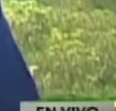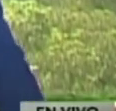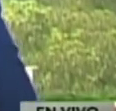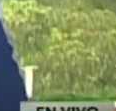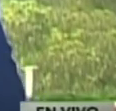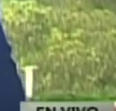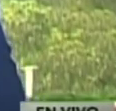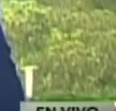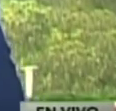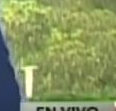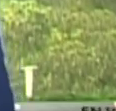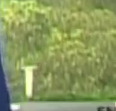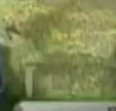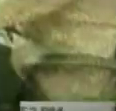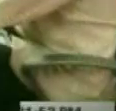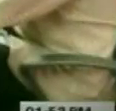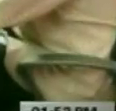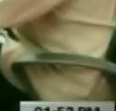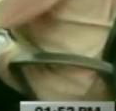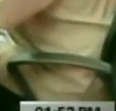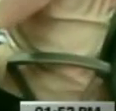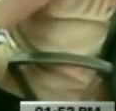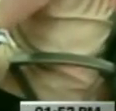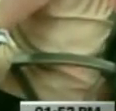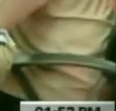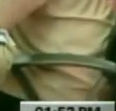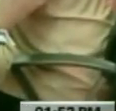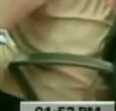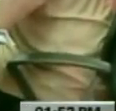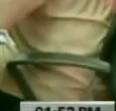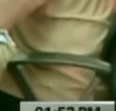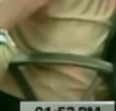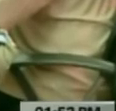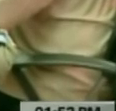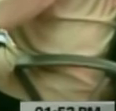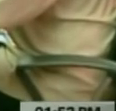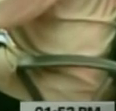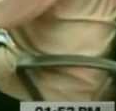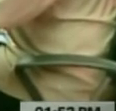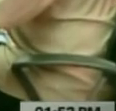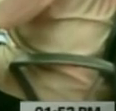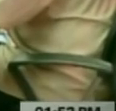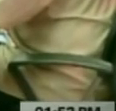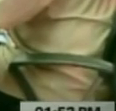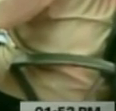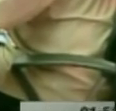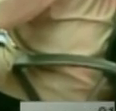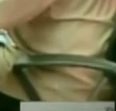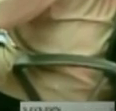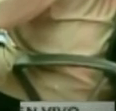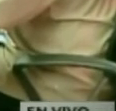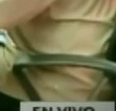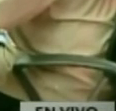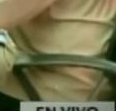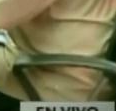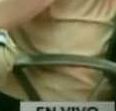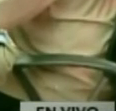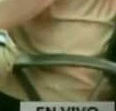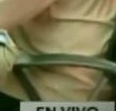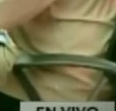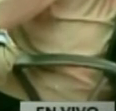esta información nosotros vamos a volver nuevamente. Y todo este video que le estamos regalando a Venezuela. Sí, las imágenes son